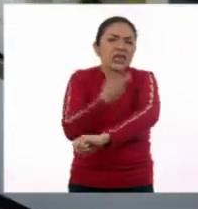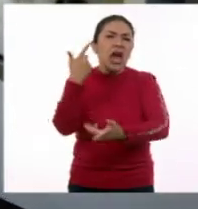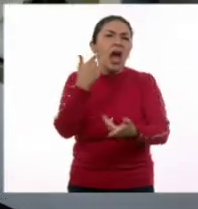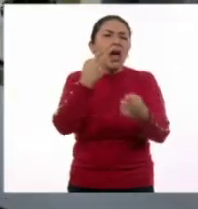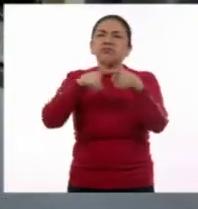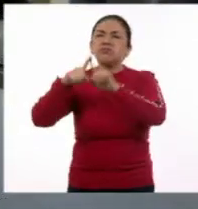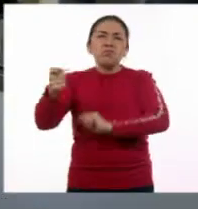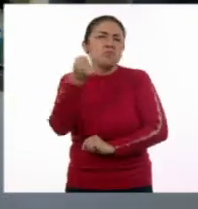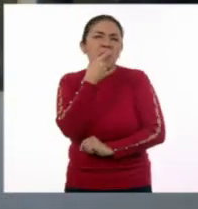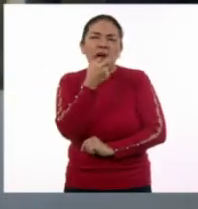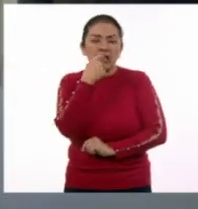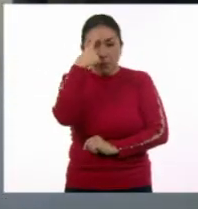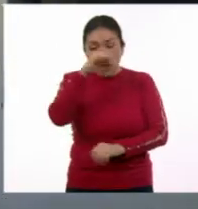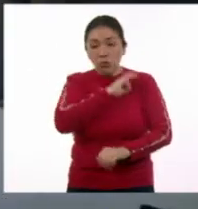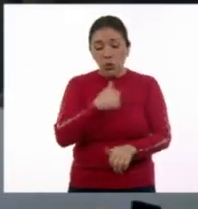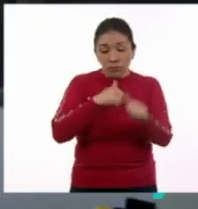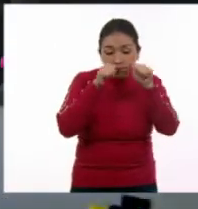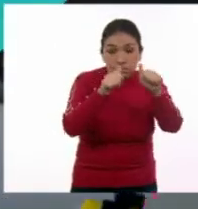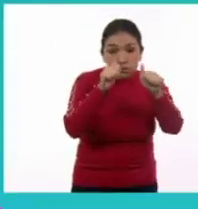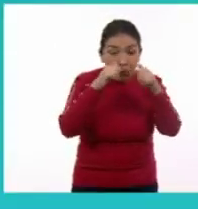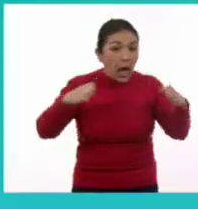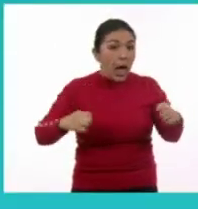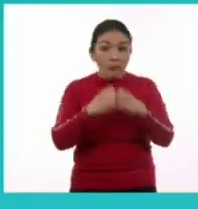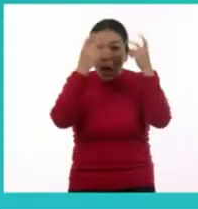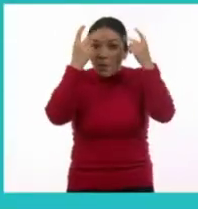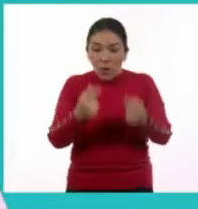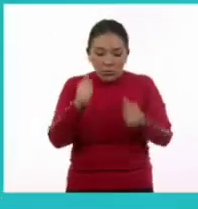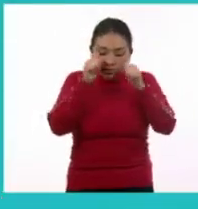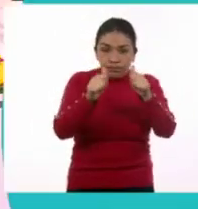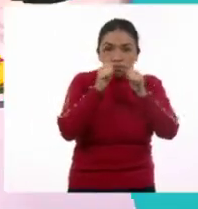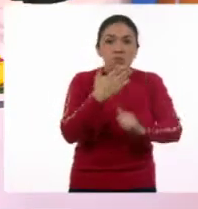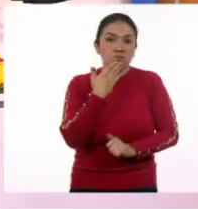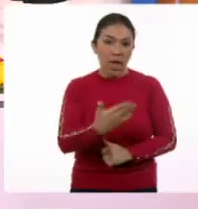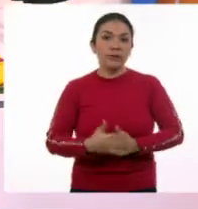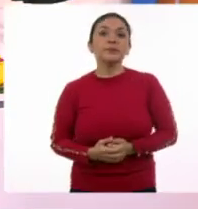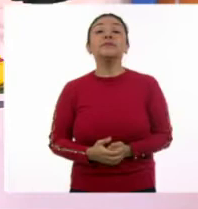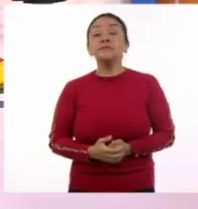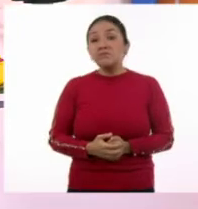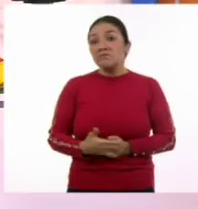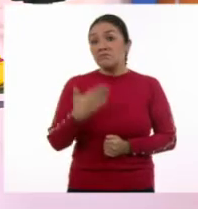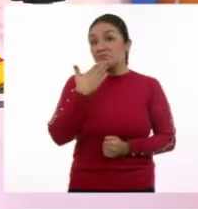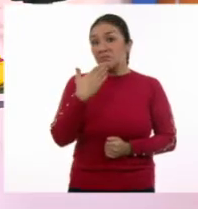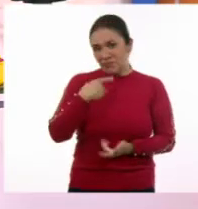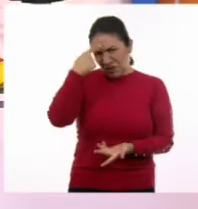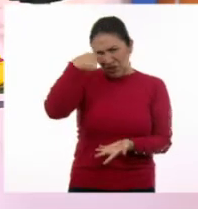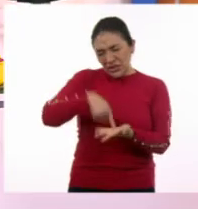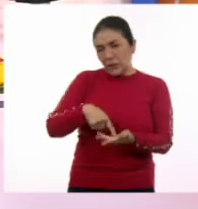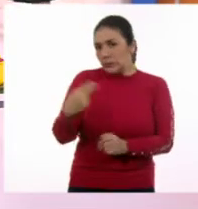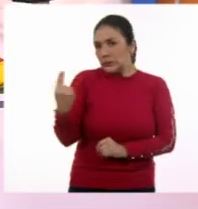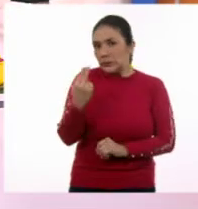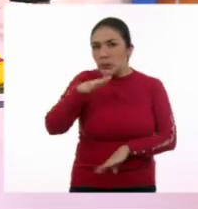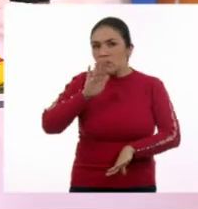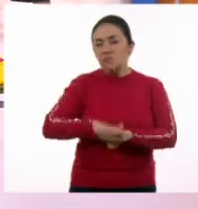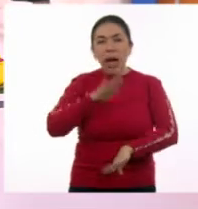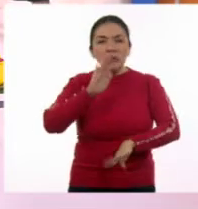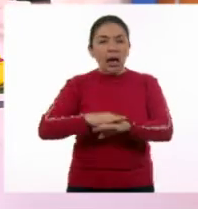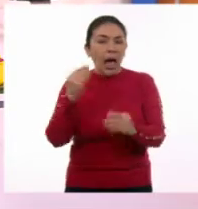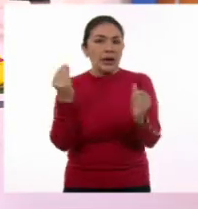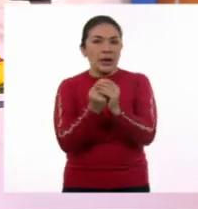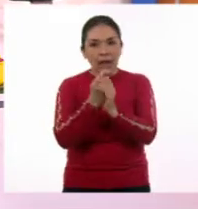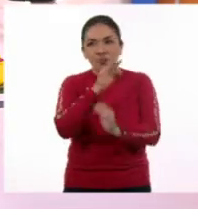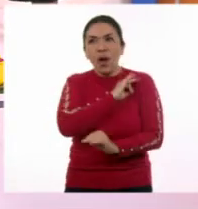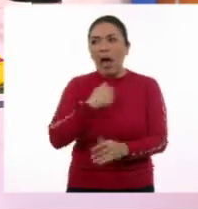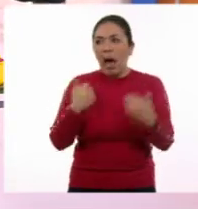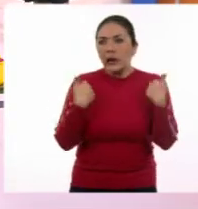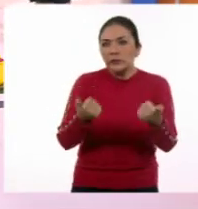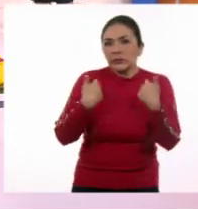medicamentos para poder darle esa buena atención al paciente ok yo creo que necesitaríamos muchas más clases para